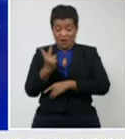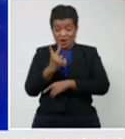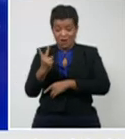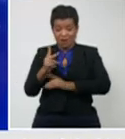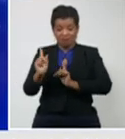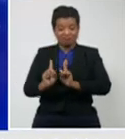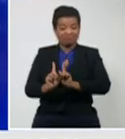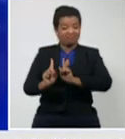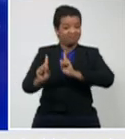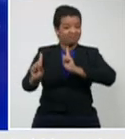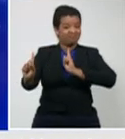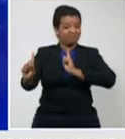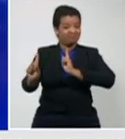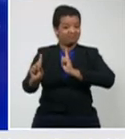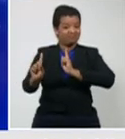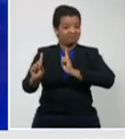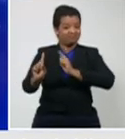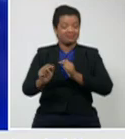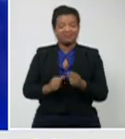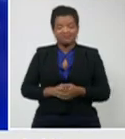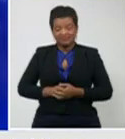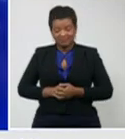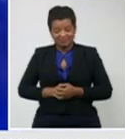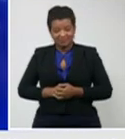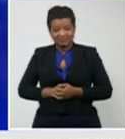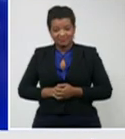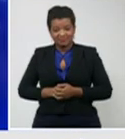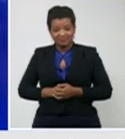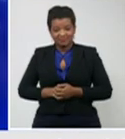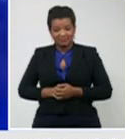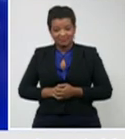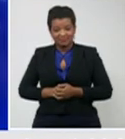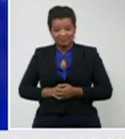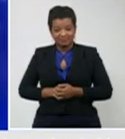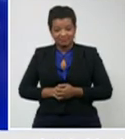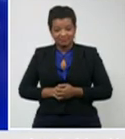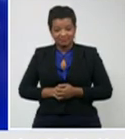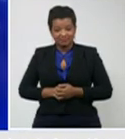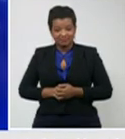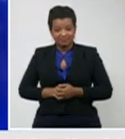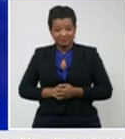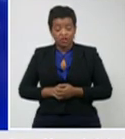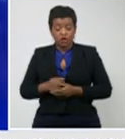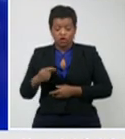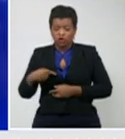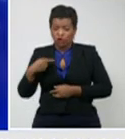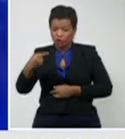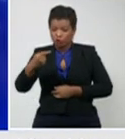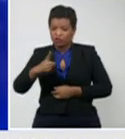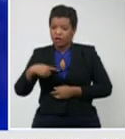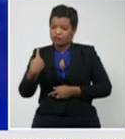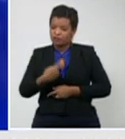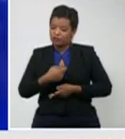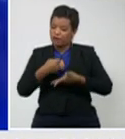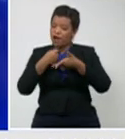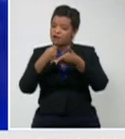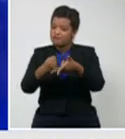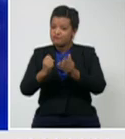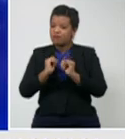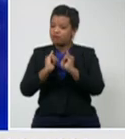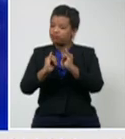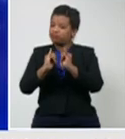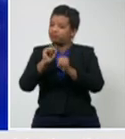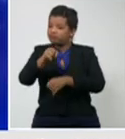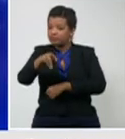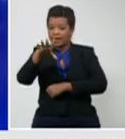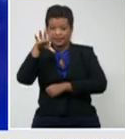5% de riesgo de transmisión. Y yo los refuerzo, él me dio también otros que vamos a ir poniendo diariamente, porque yo creo que hay veces